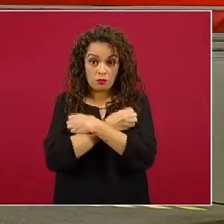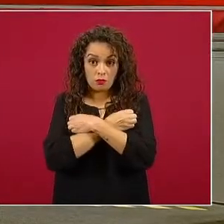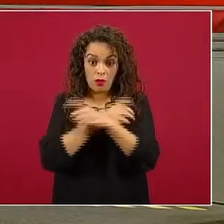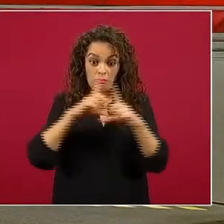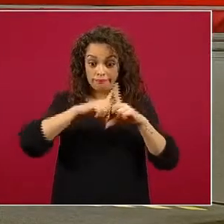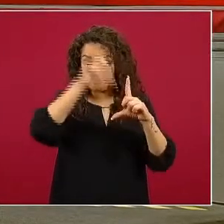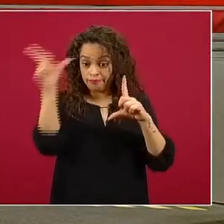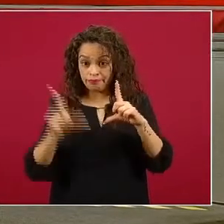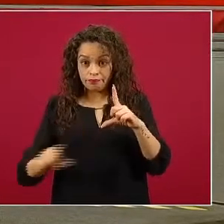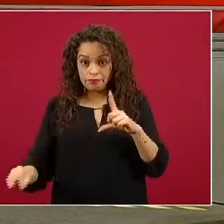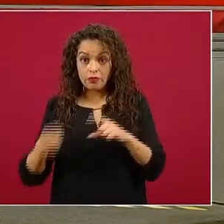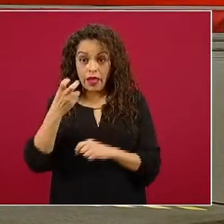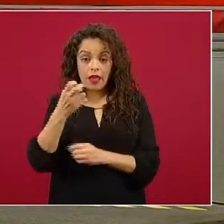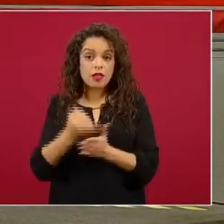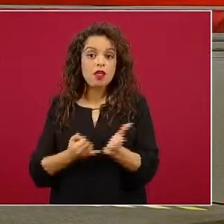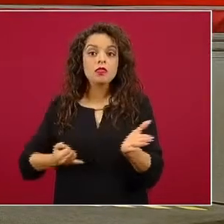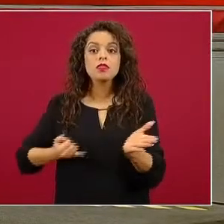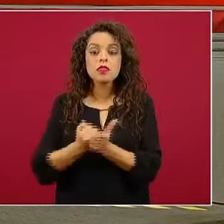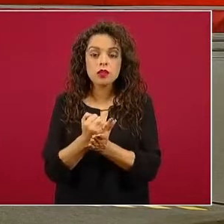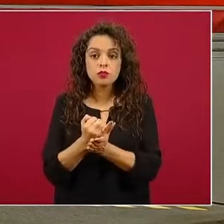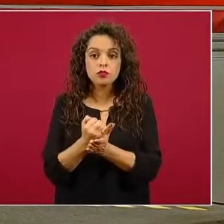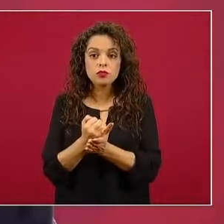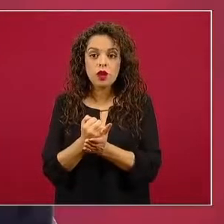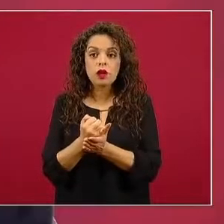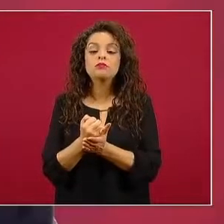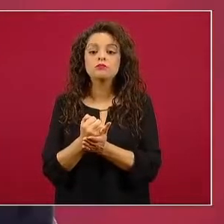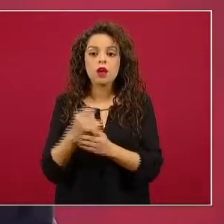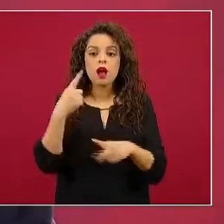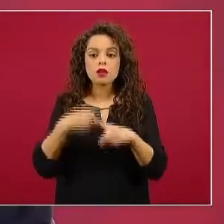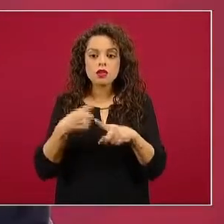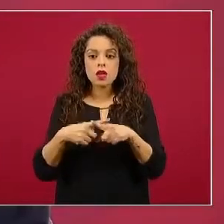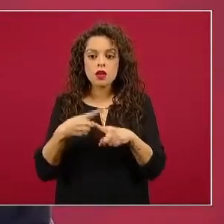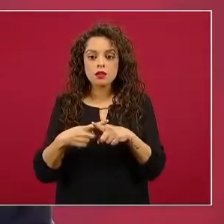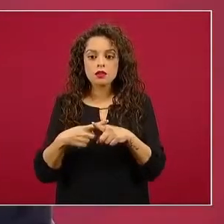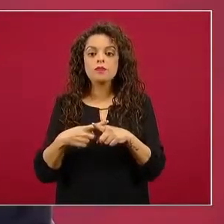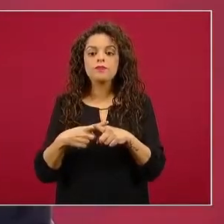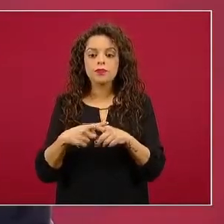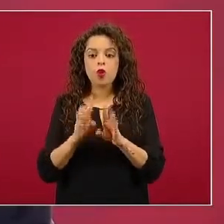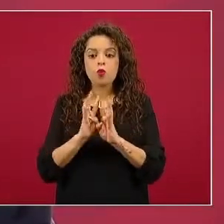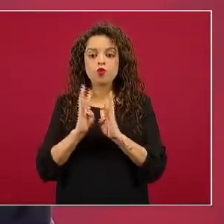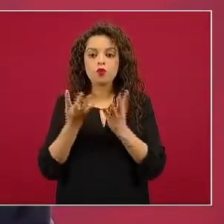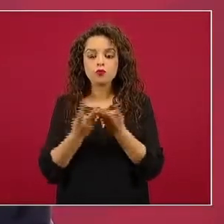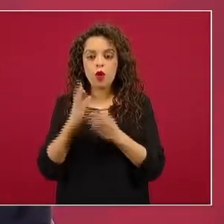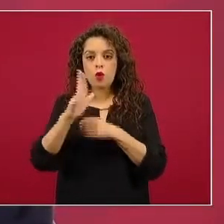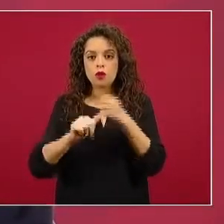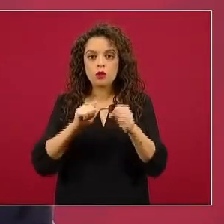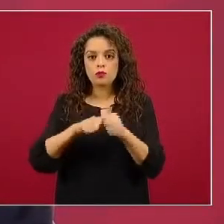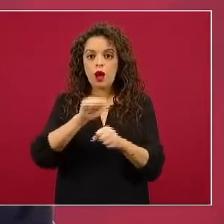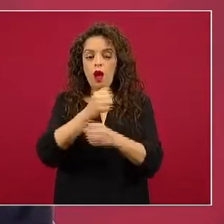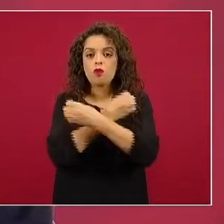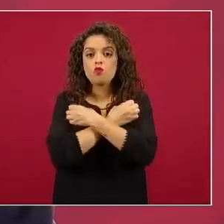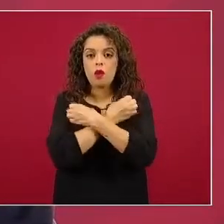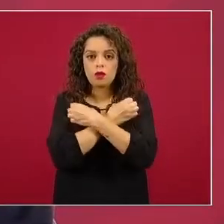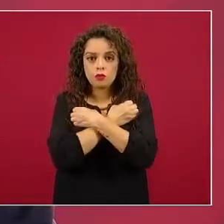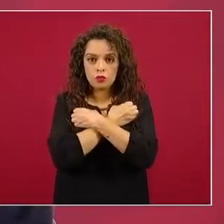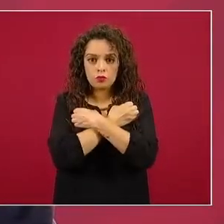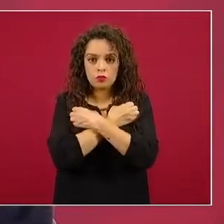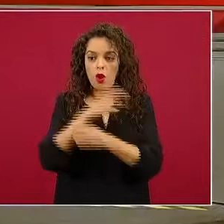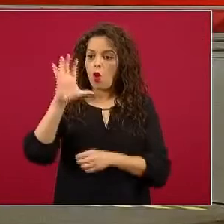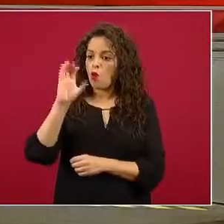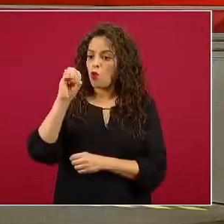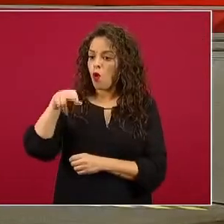fue una decisión colegiada tomada por el Consejo Nacional Educativo,